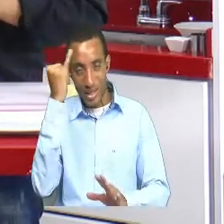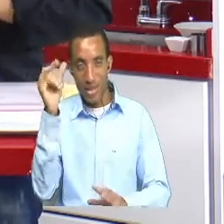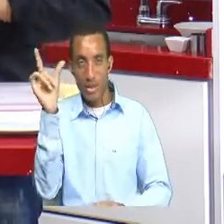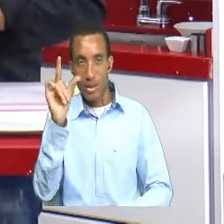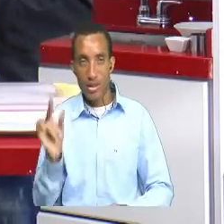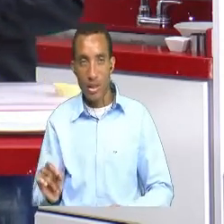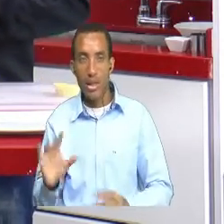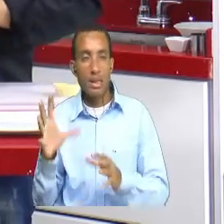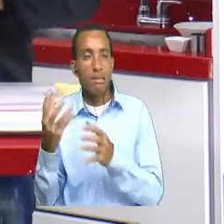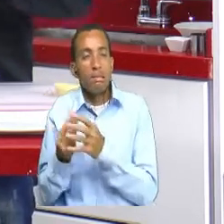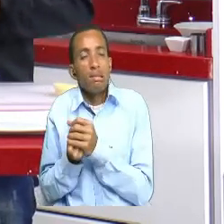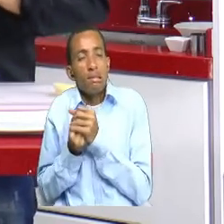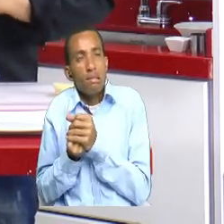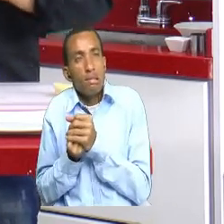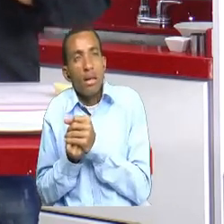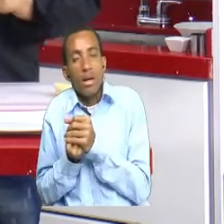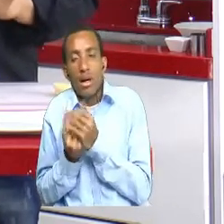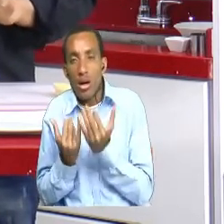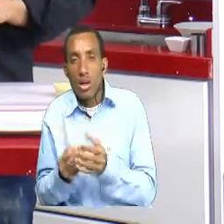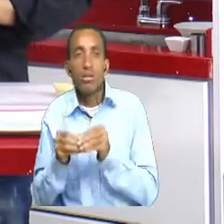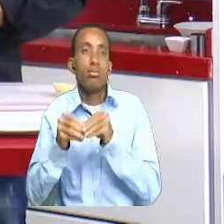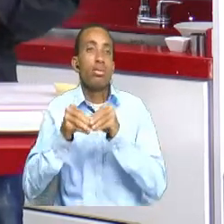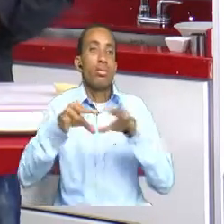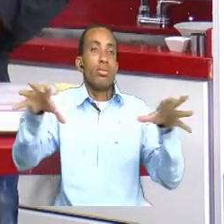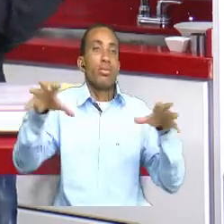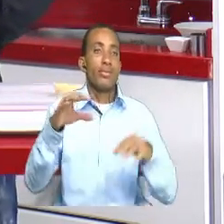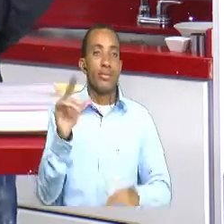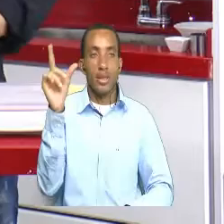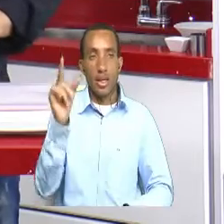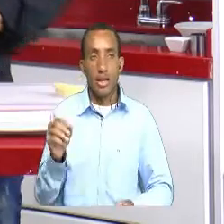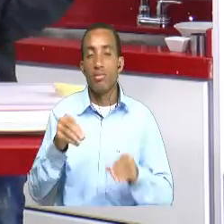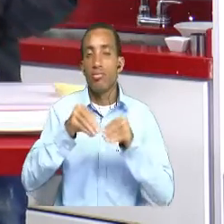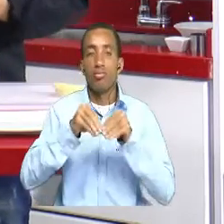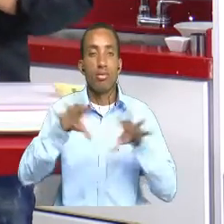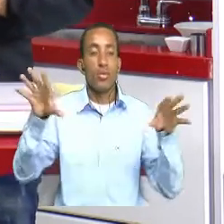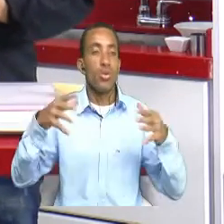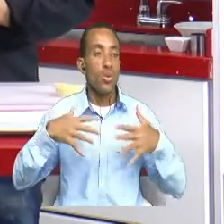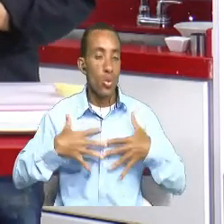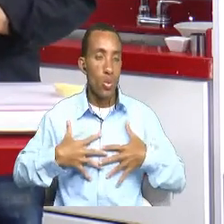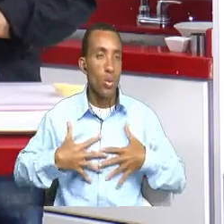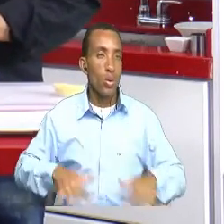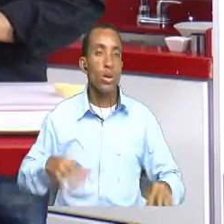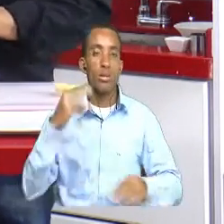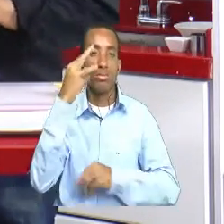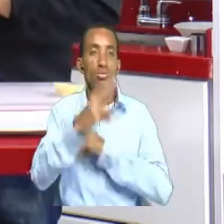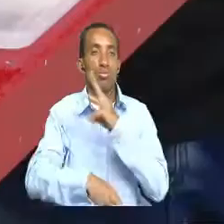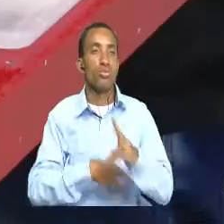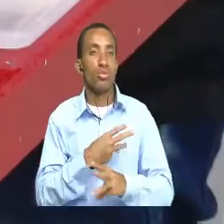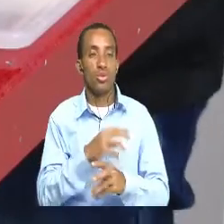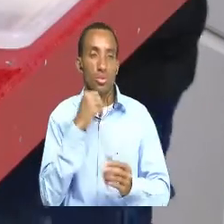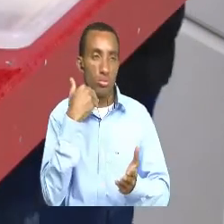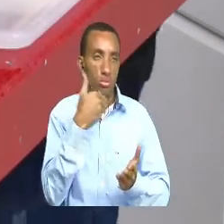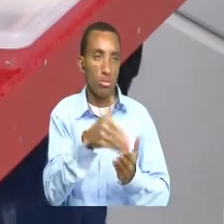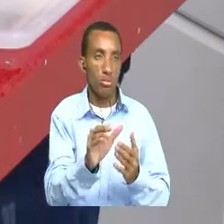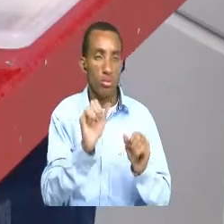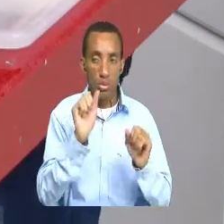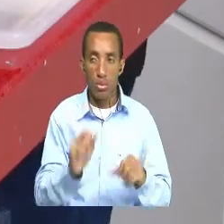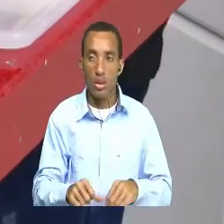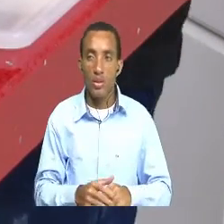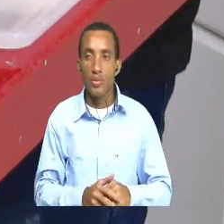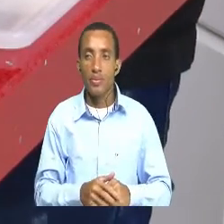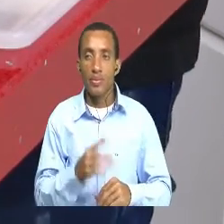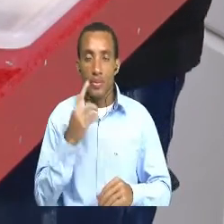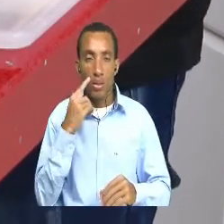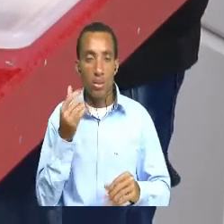salía de italia origen común en todas partes del mundo si ya en cualquier parte del mundo la puede encontrar este vinagre en la acumulación de